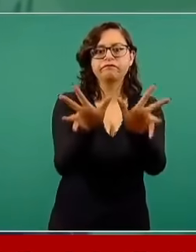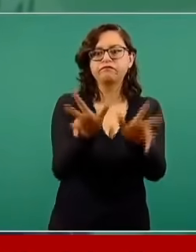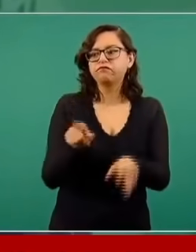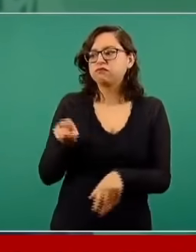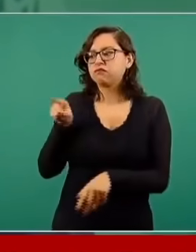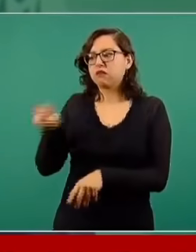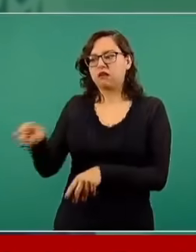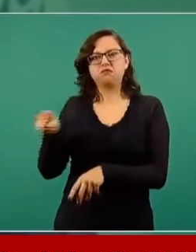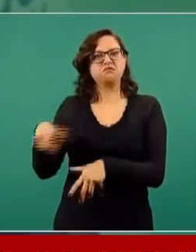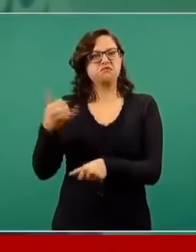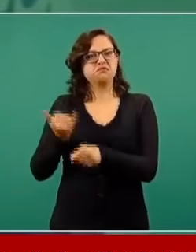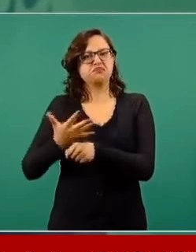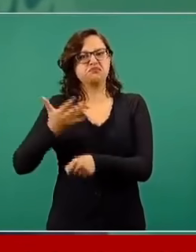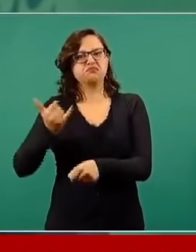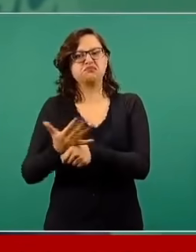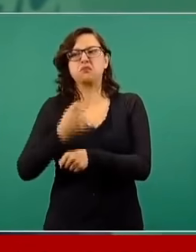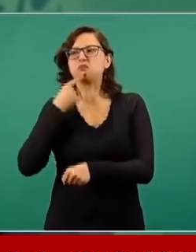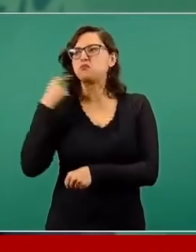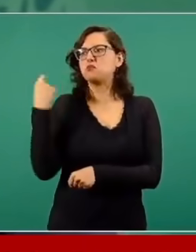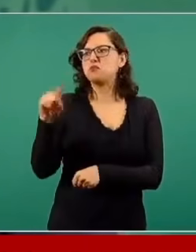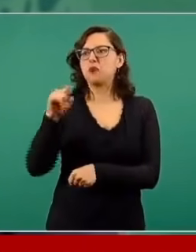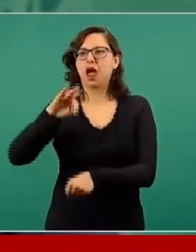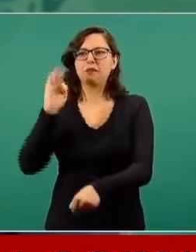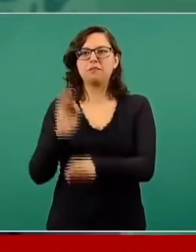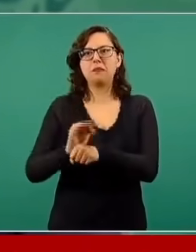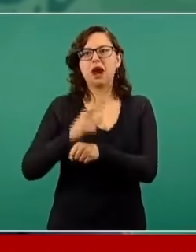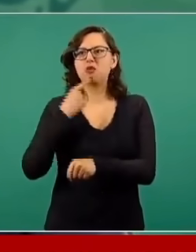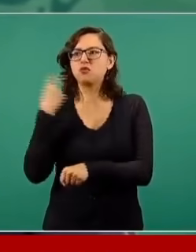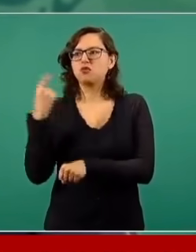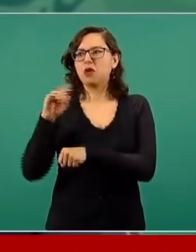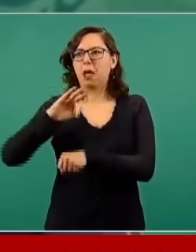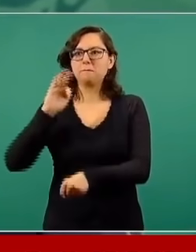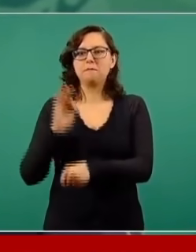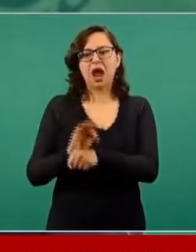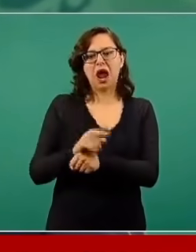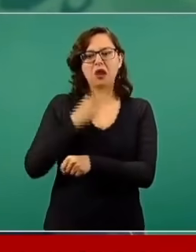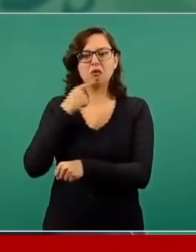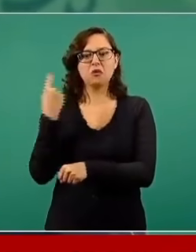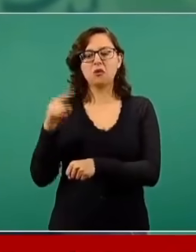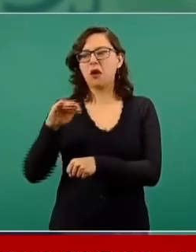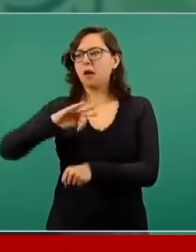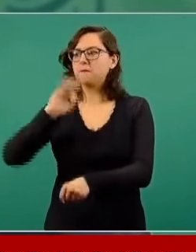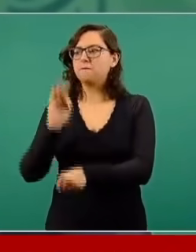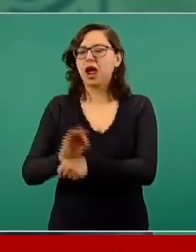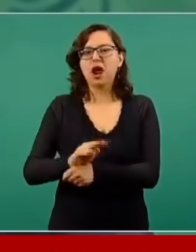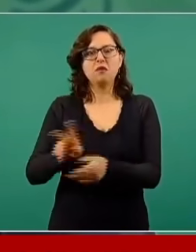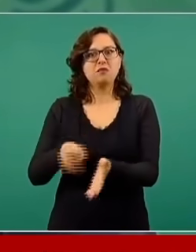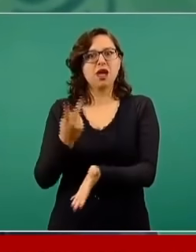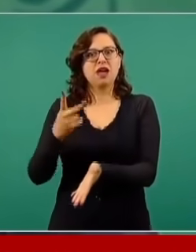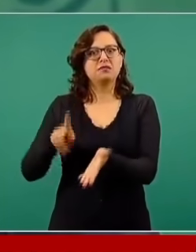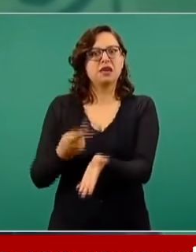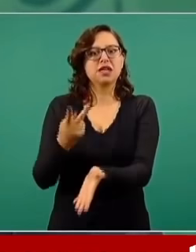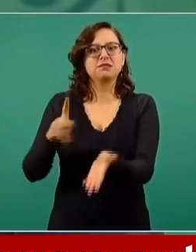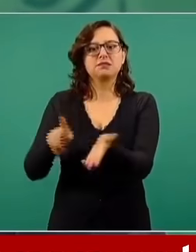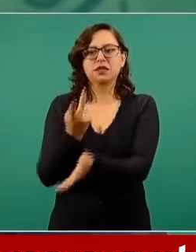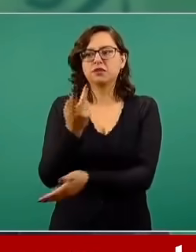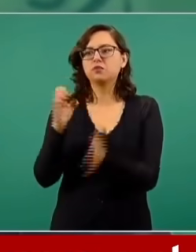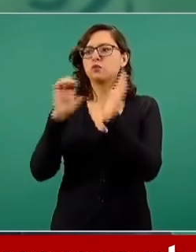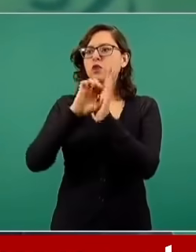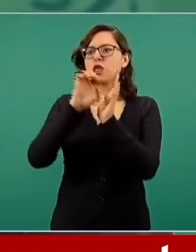promoción de amparos, como fue en el caso del aeropuerto de la Ciudad de